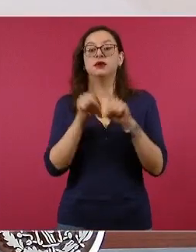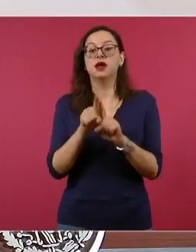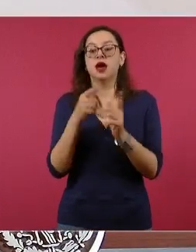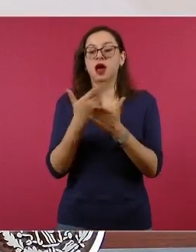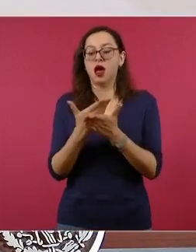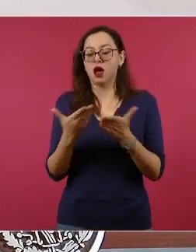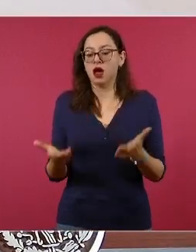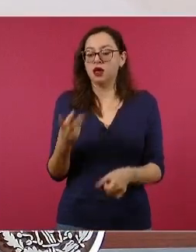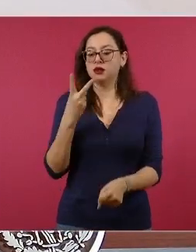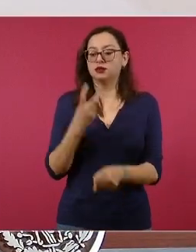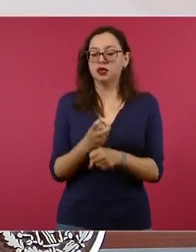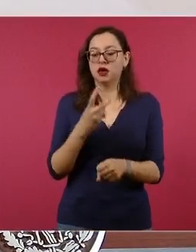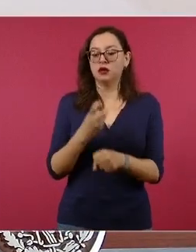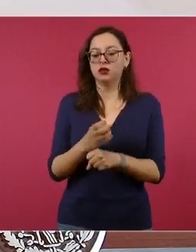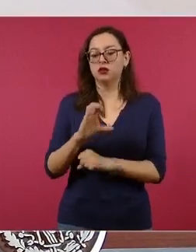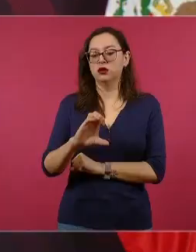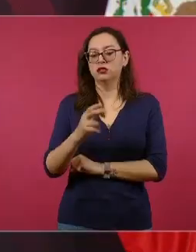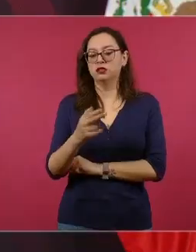sistema nuevo